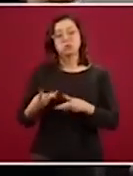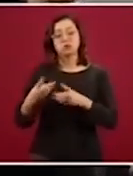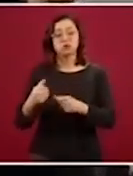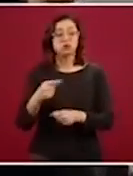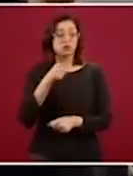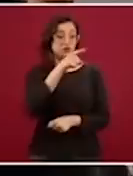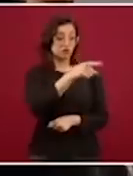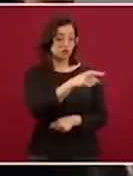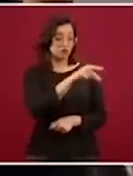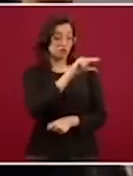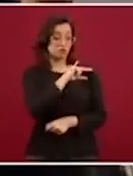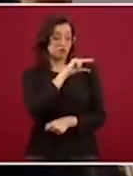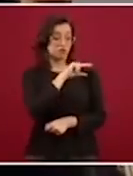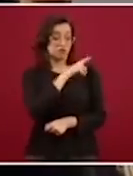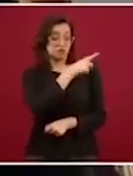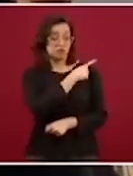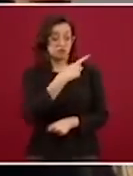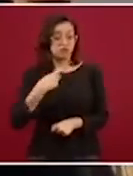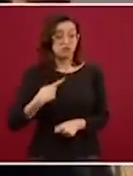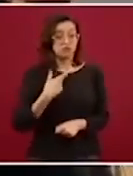privadas en deuda pública.